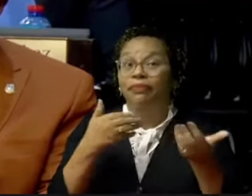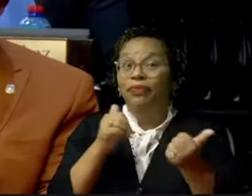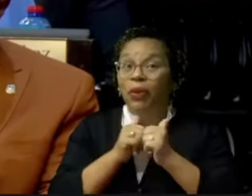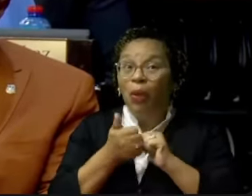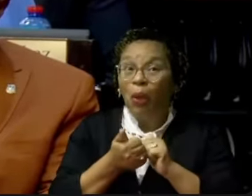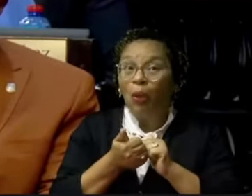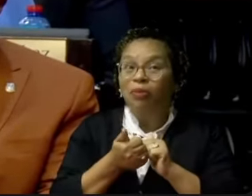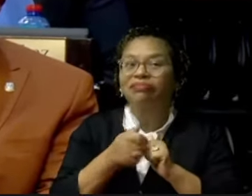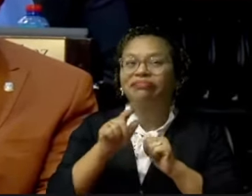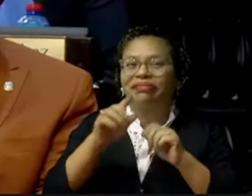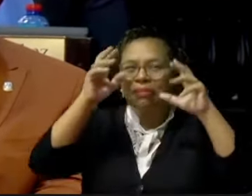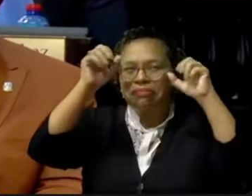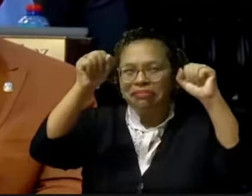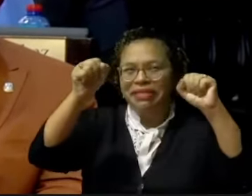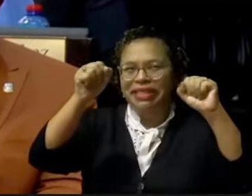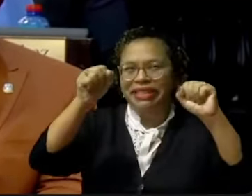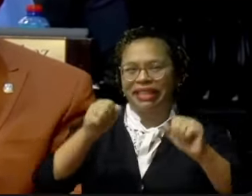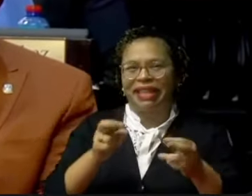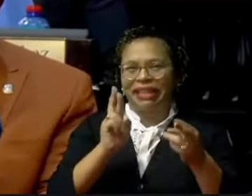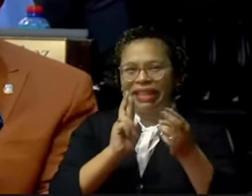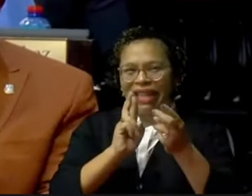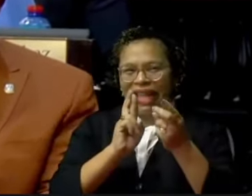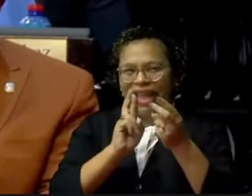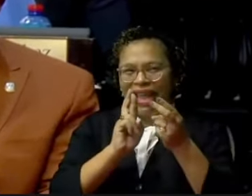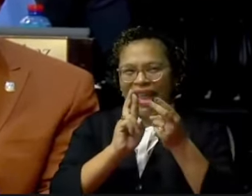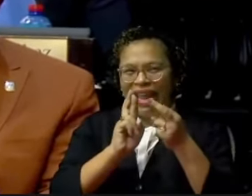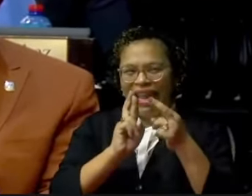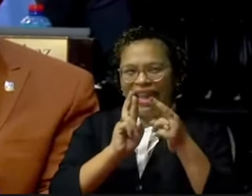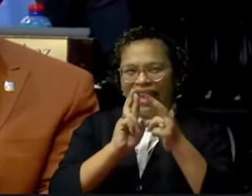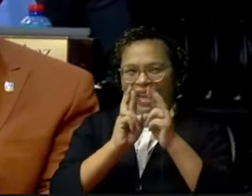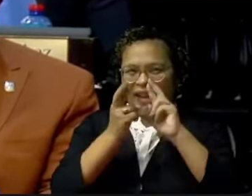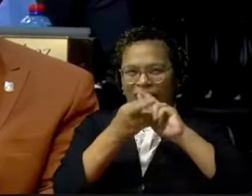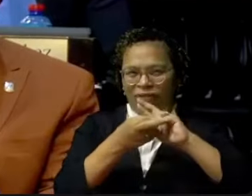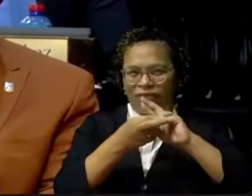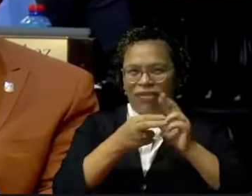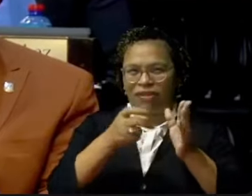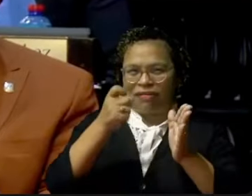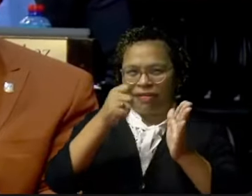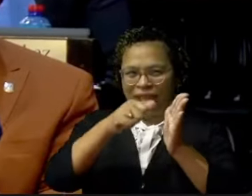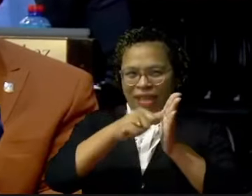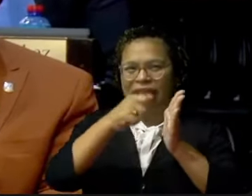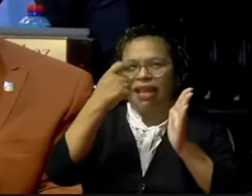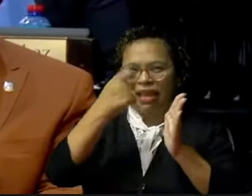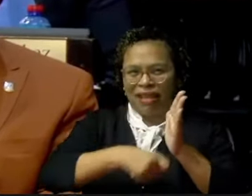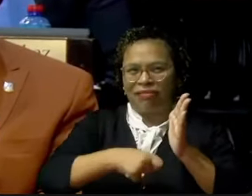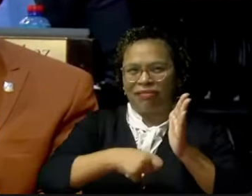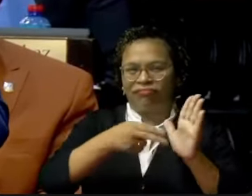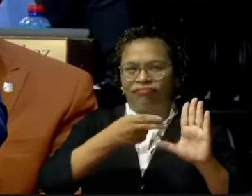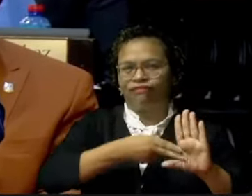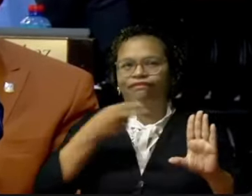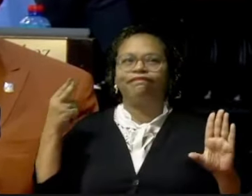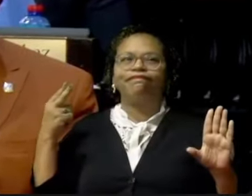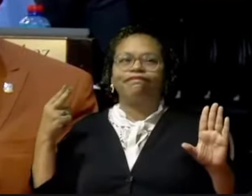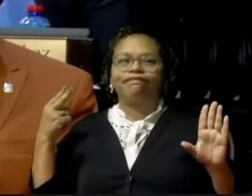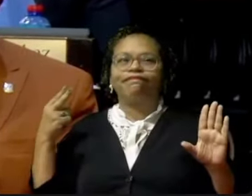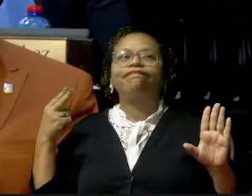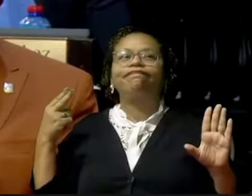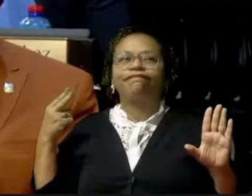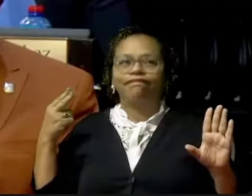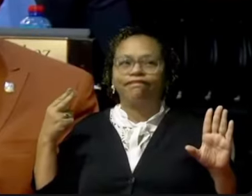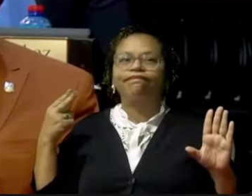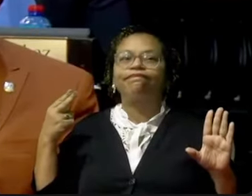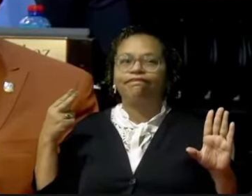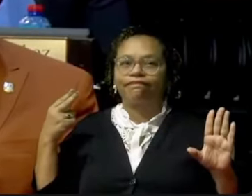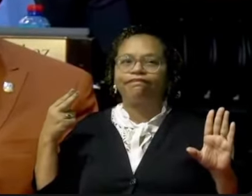aplastantes, fuéramos como era el otrora presidente de la Cámara de Diputados, mi amigo